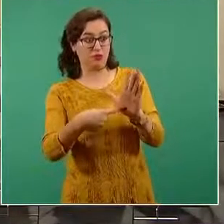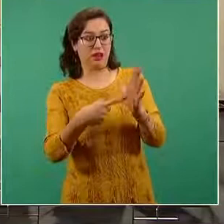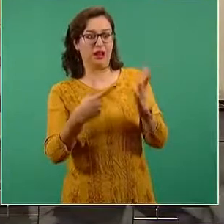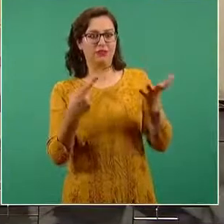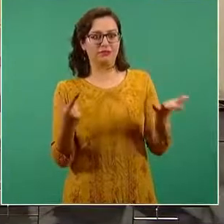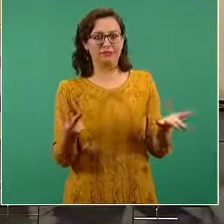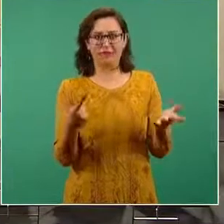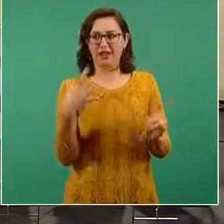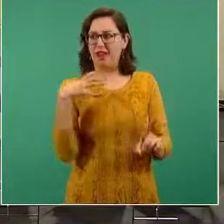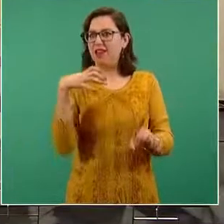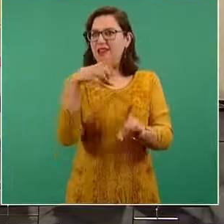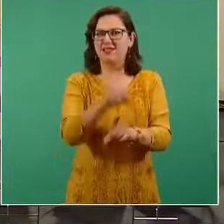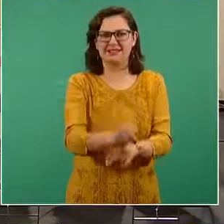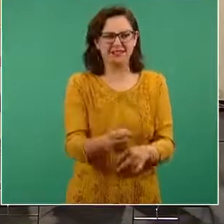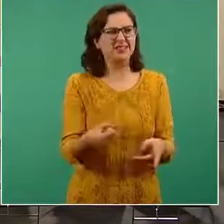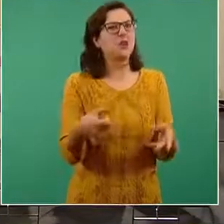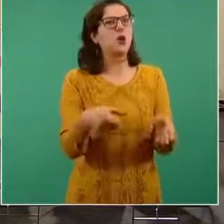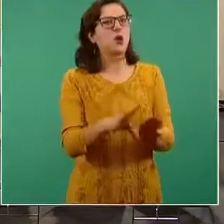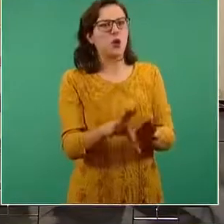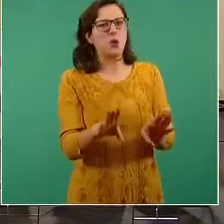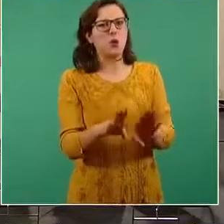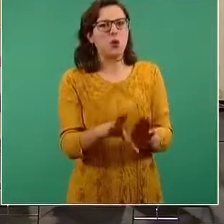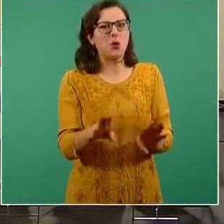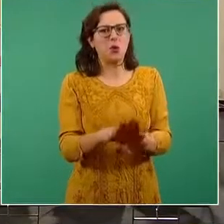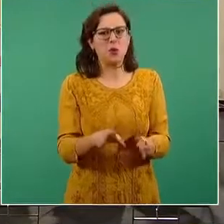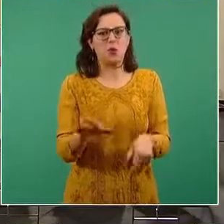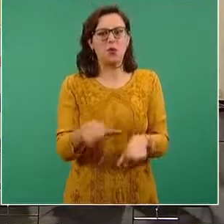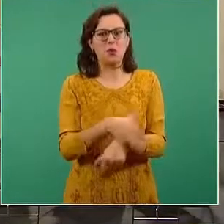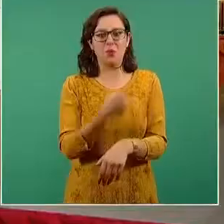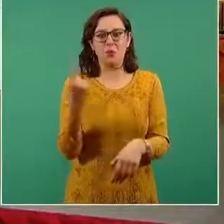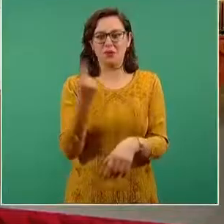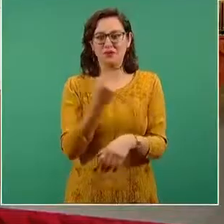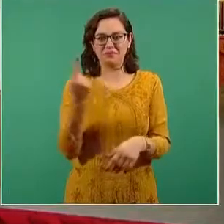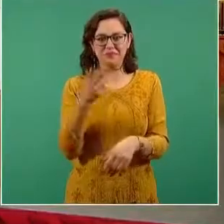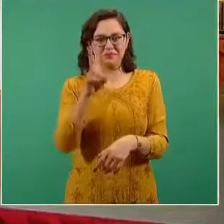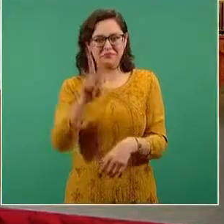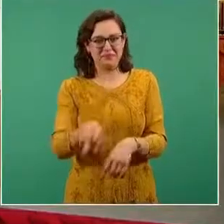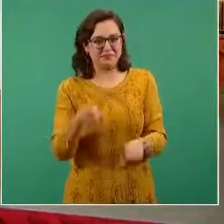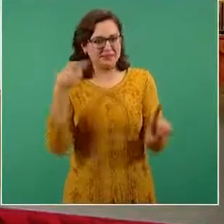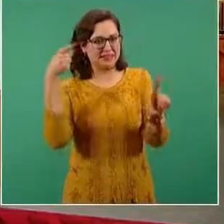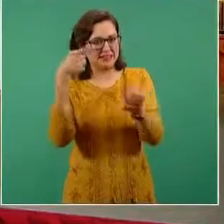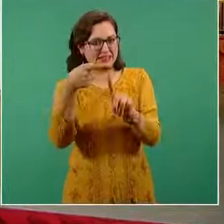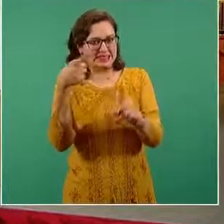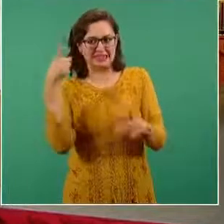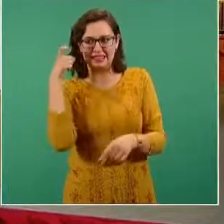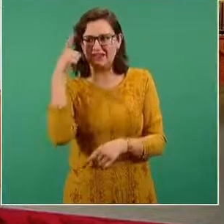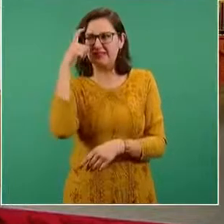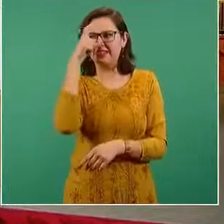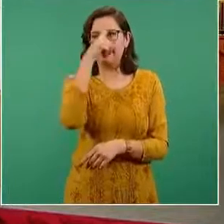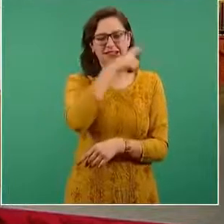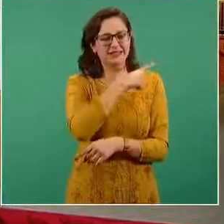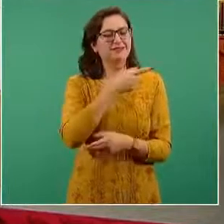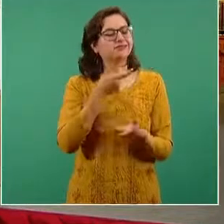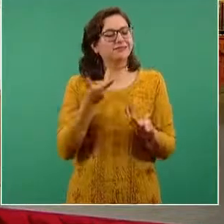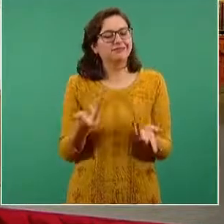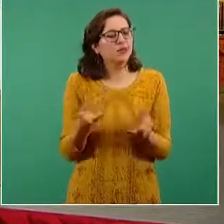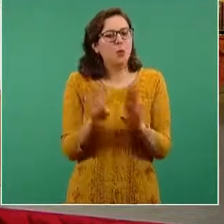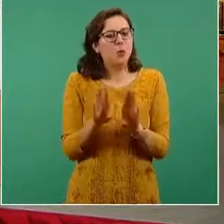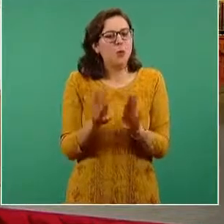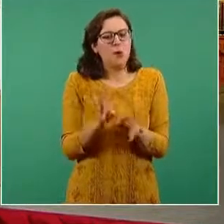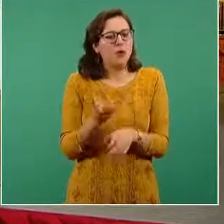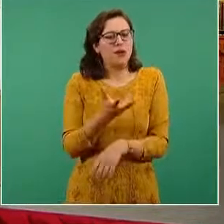exposición, sobre todo en el marco de que obviamente el reto que usted pueda identificar y además decirnos cómo lo abordaron y cómo